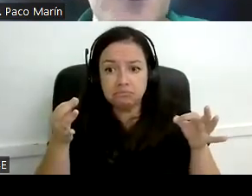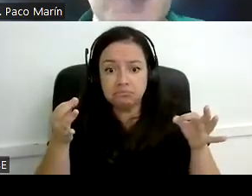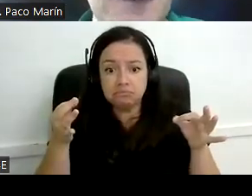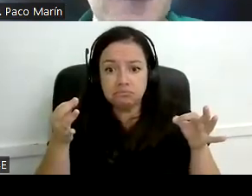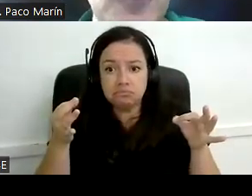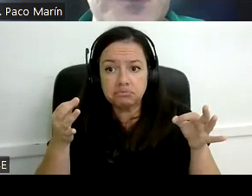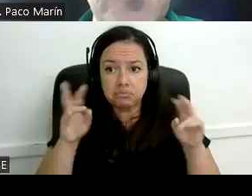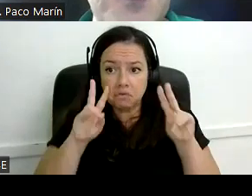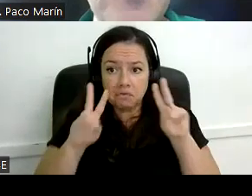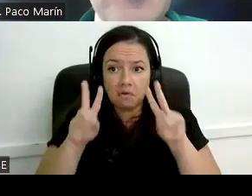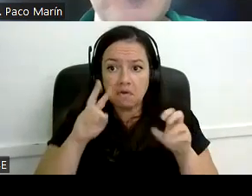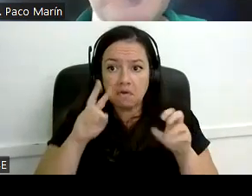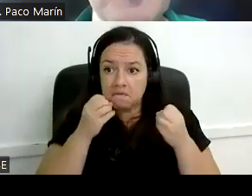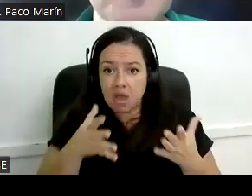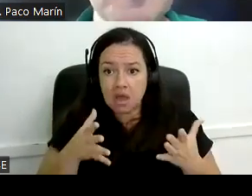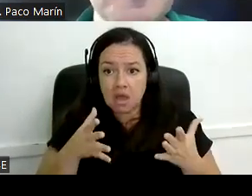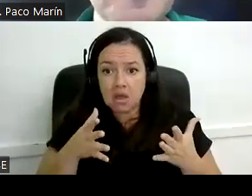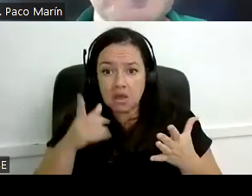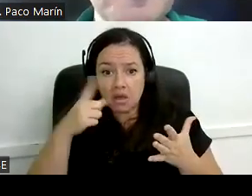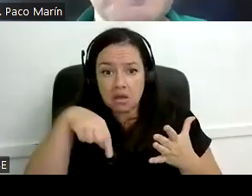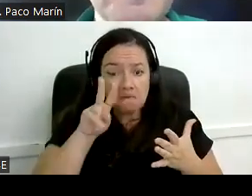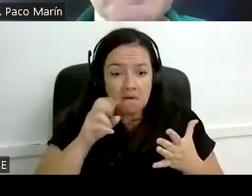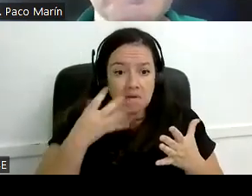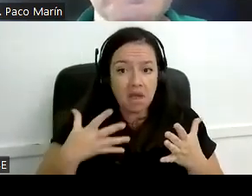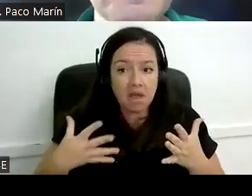¿Se veían bien las diapositivas?